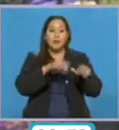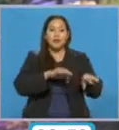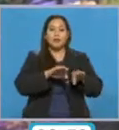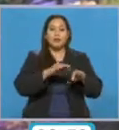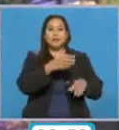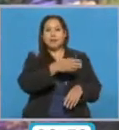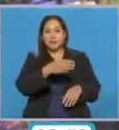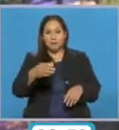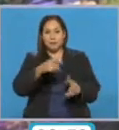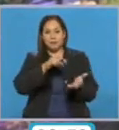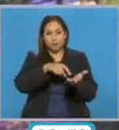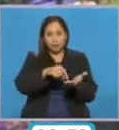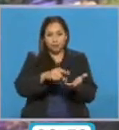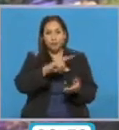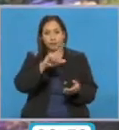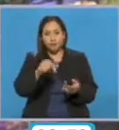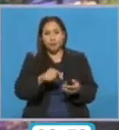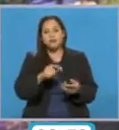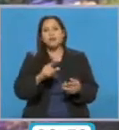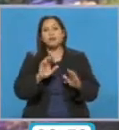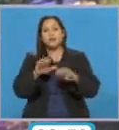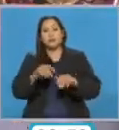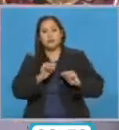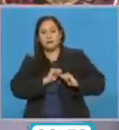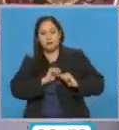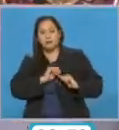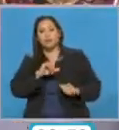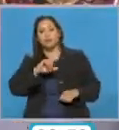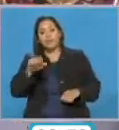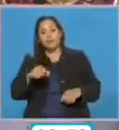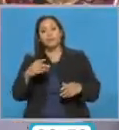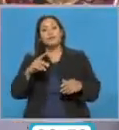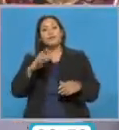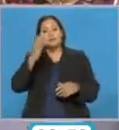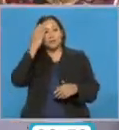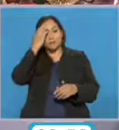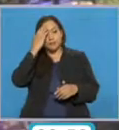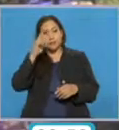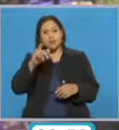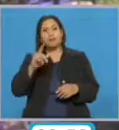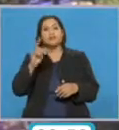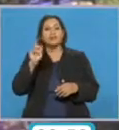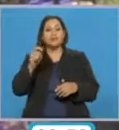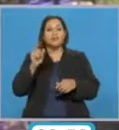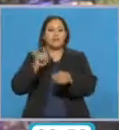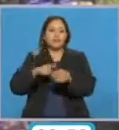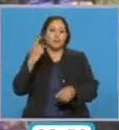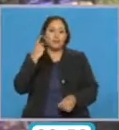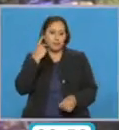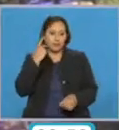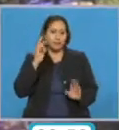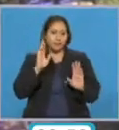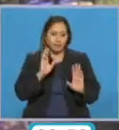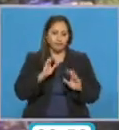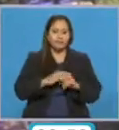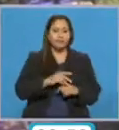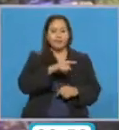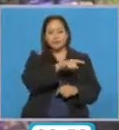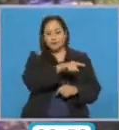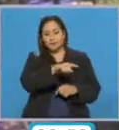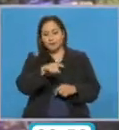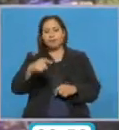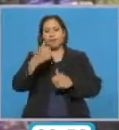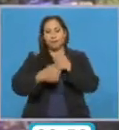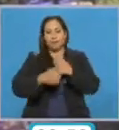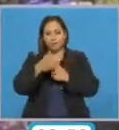agricultura, después pasa a la parte militar y después lo que conocemos como la parte política, ¿no? Entonces tiene una carrera que